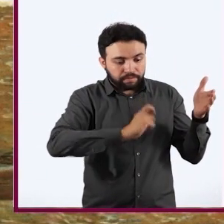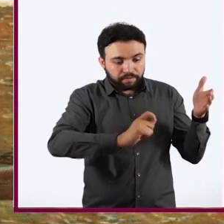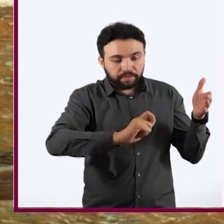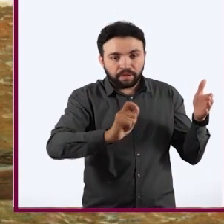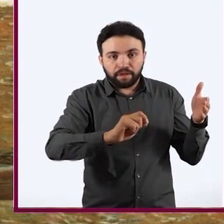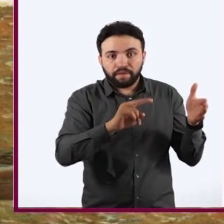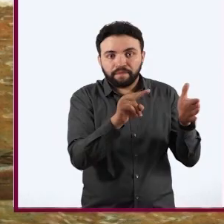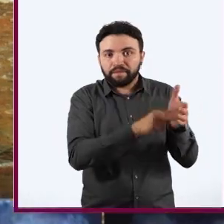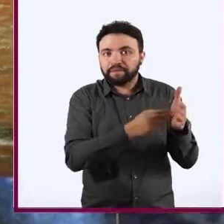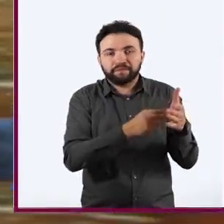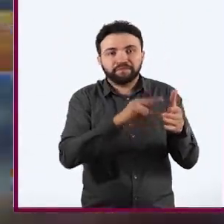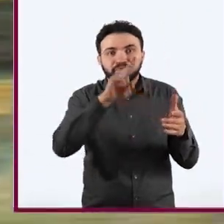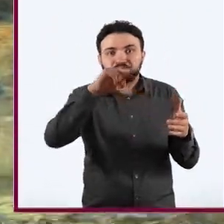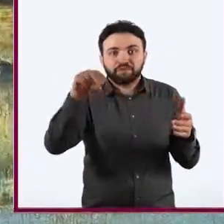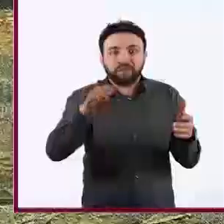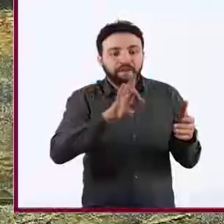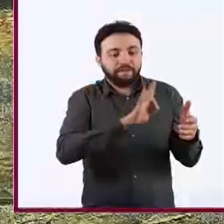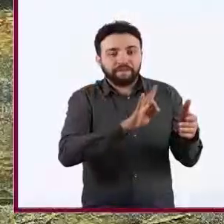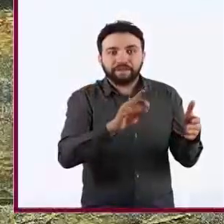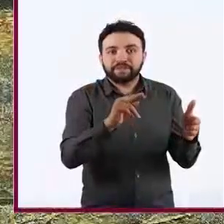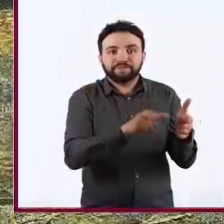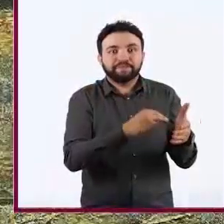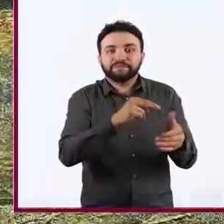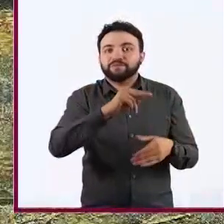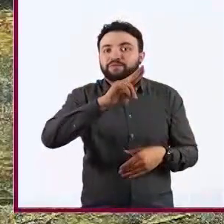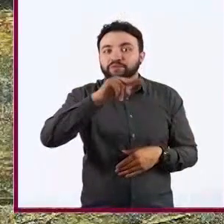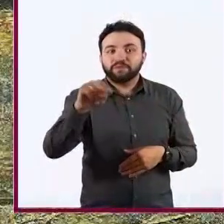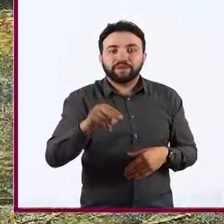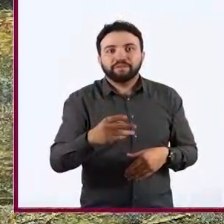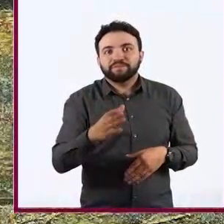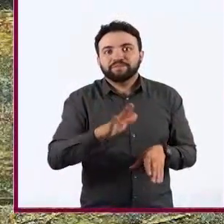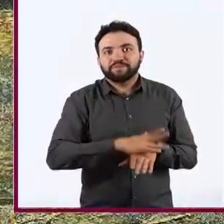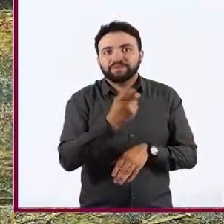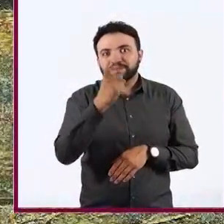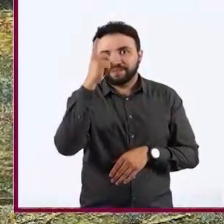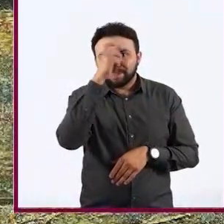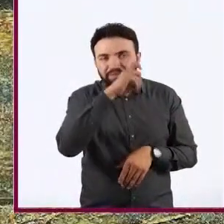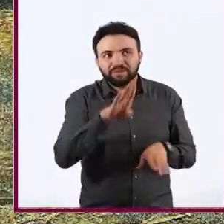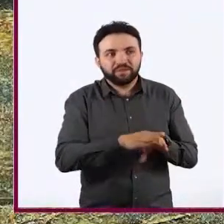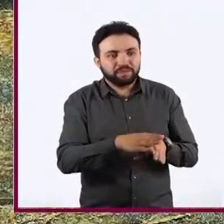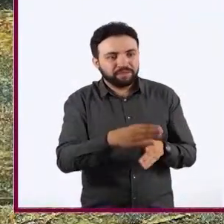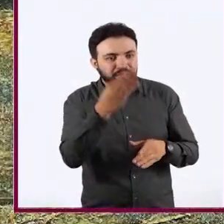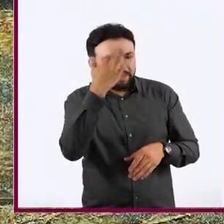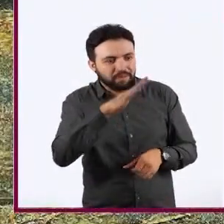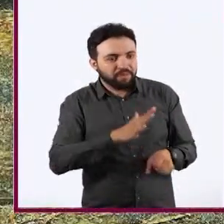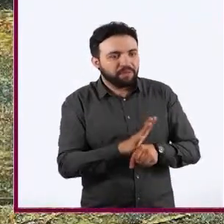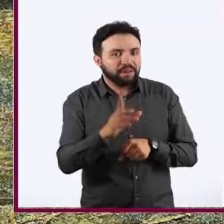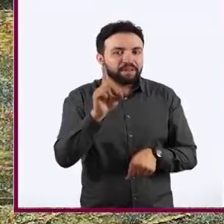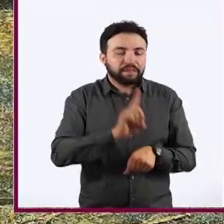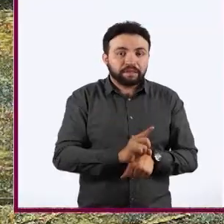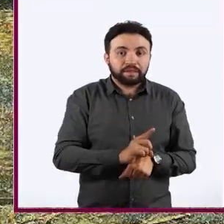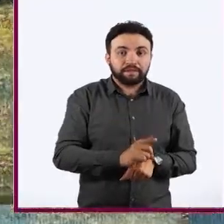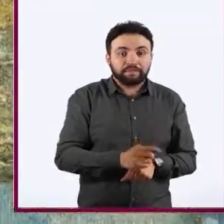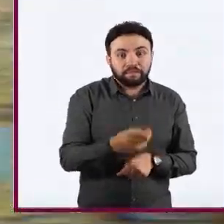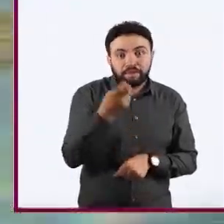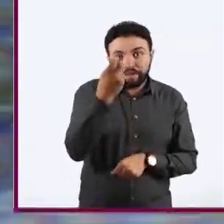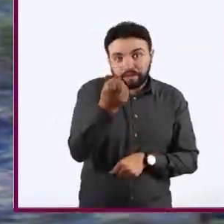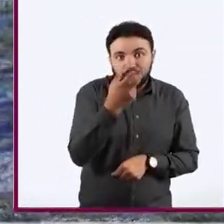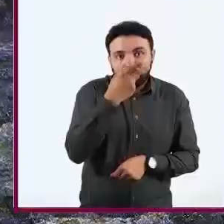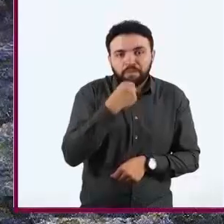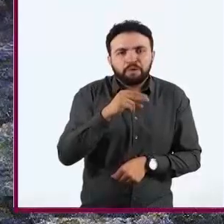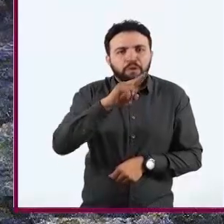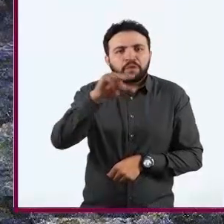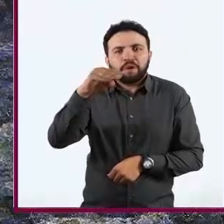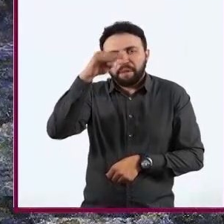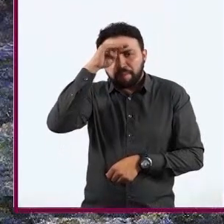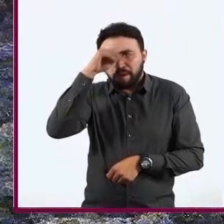sus obras, ni les ponía fecha, lo que hace muy difícil catalogarla. Además, él mismo nunca se consideró un